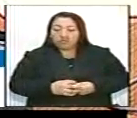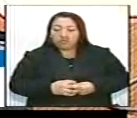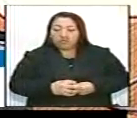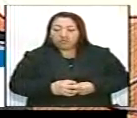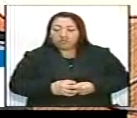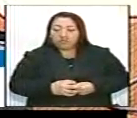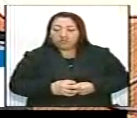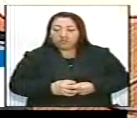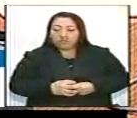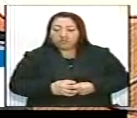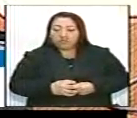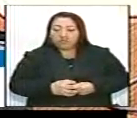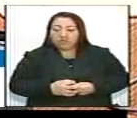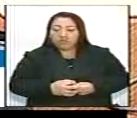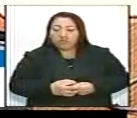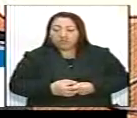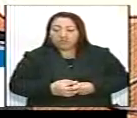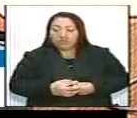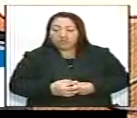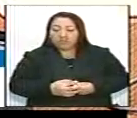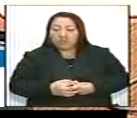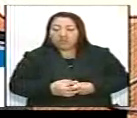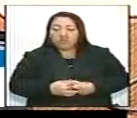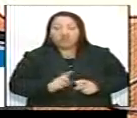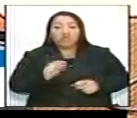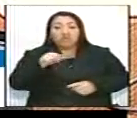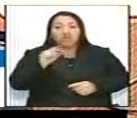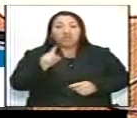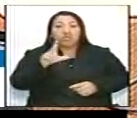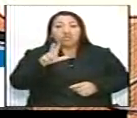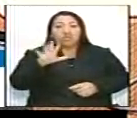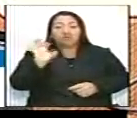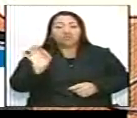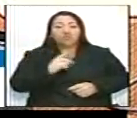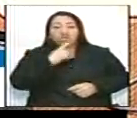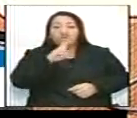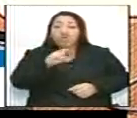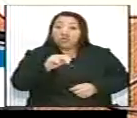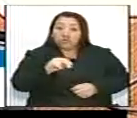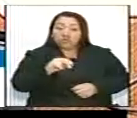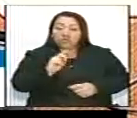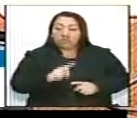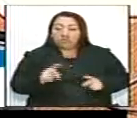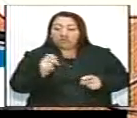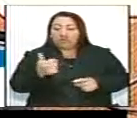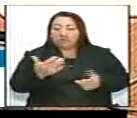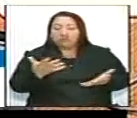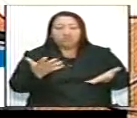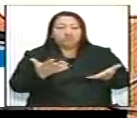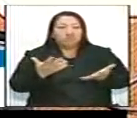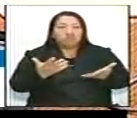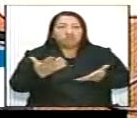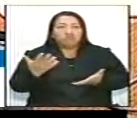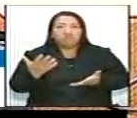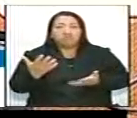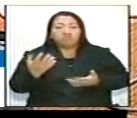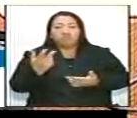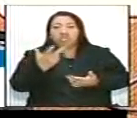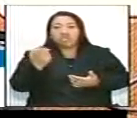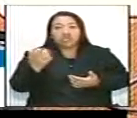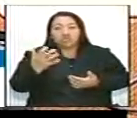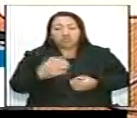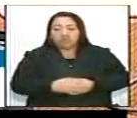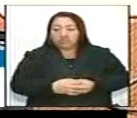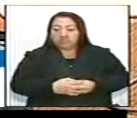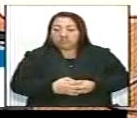los 10 puntos. Pero hubo un 35% que no. Ese 35% es alrededor de, cifras más, cifras menos, 300